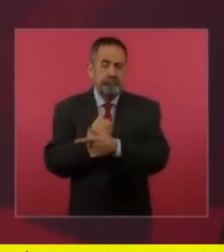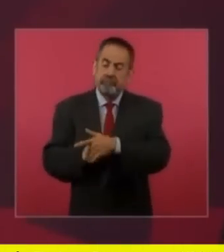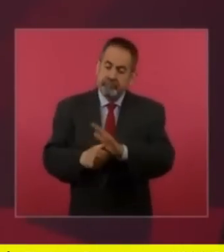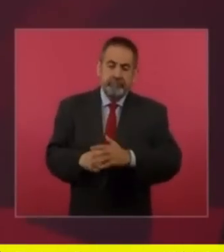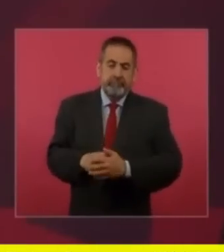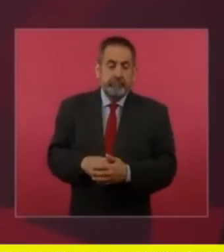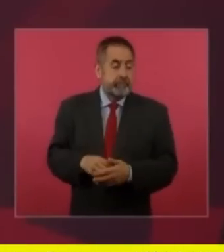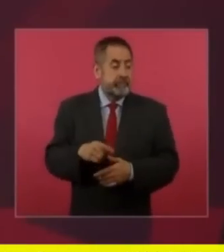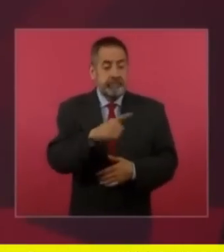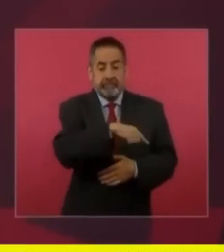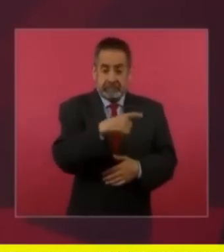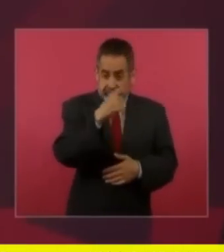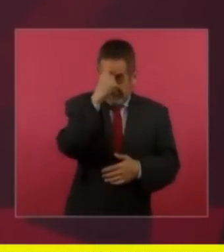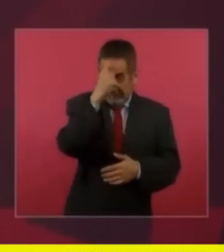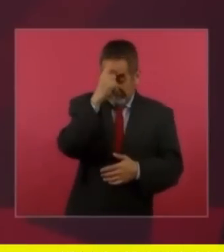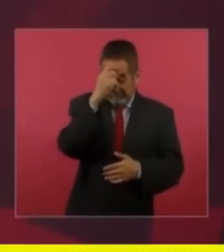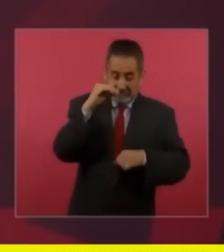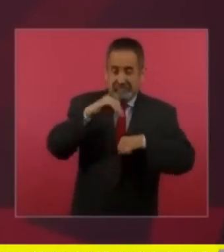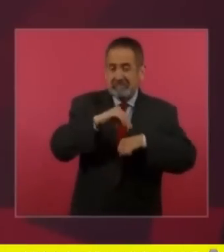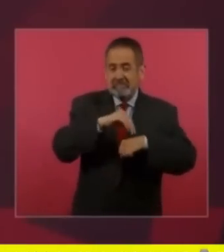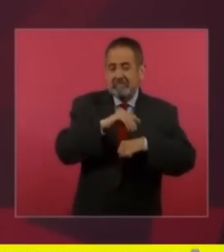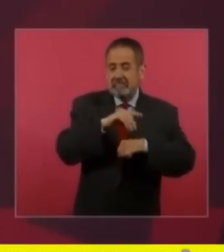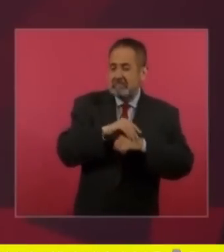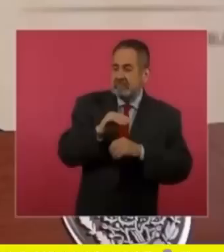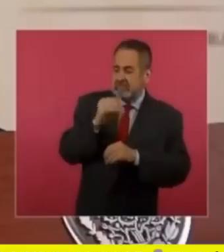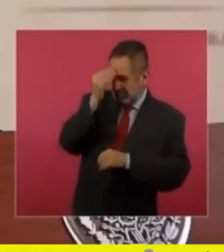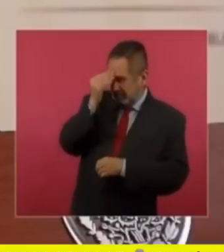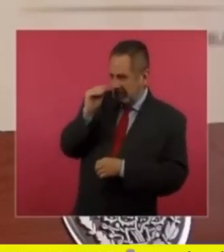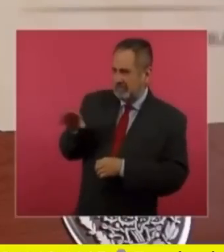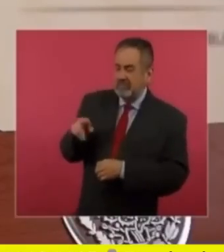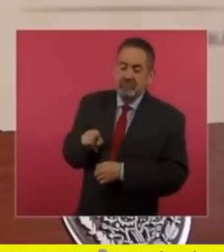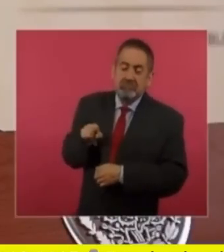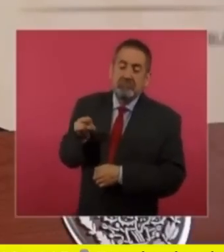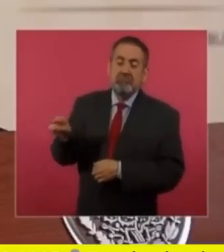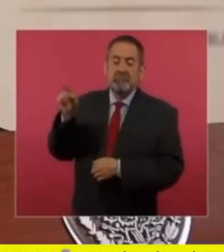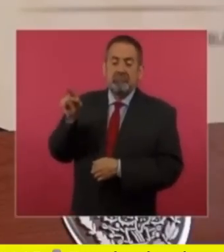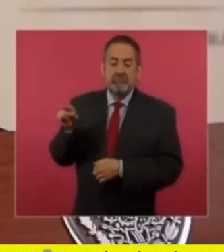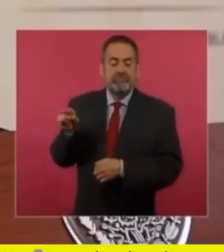Le inventaron, ¿no?, de que ella